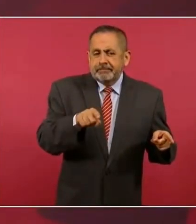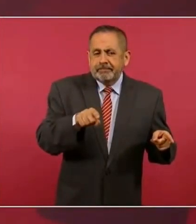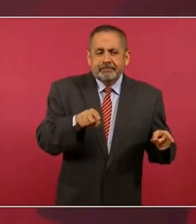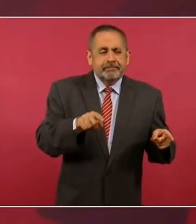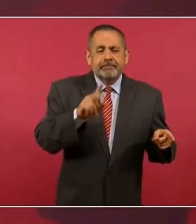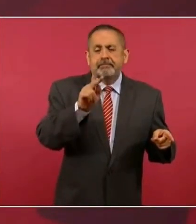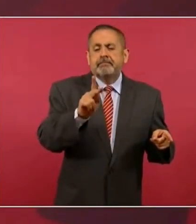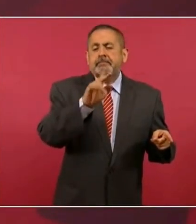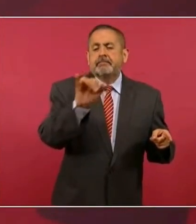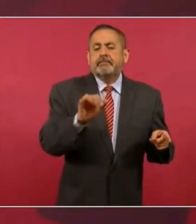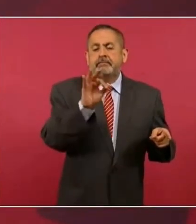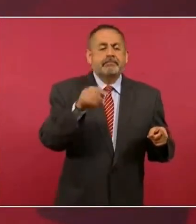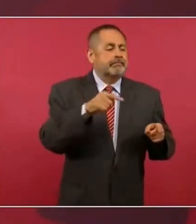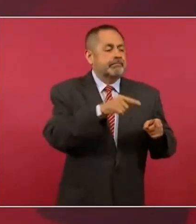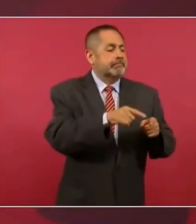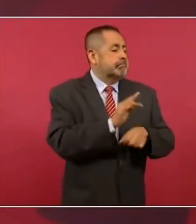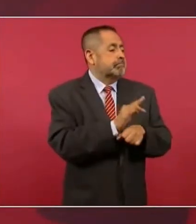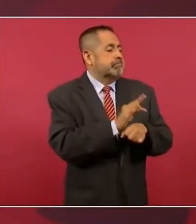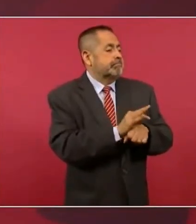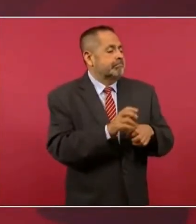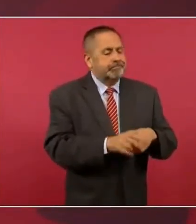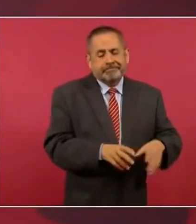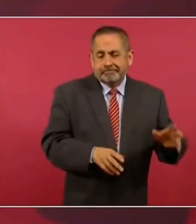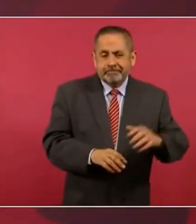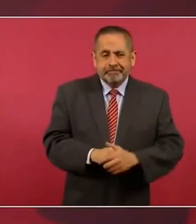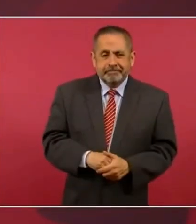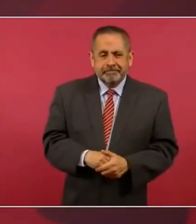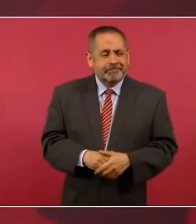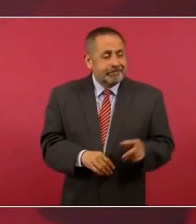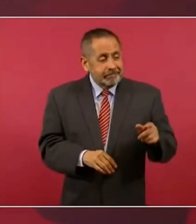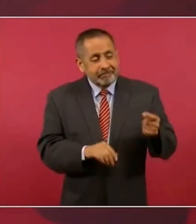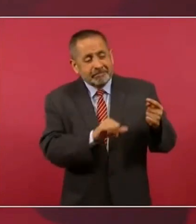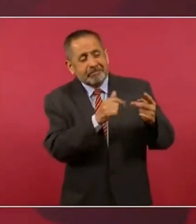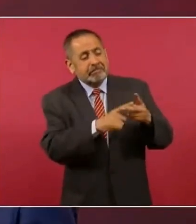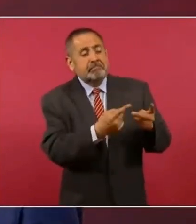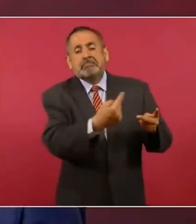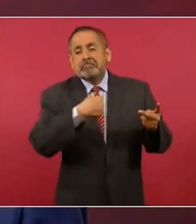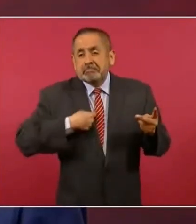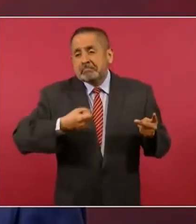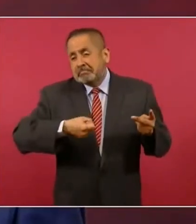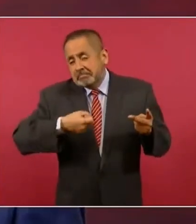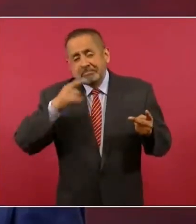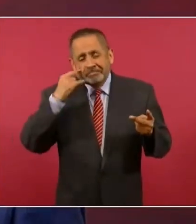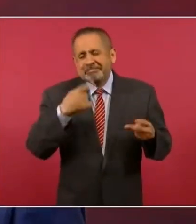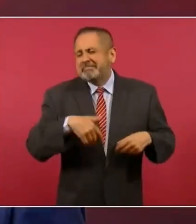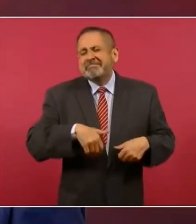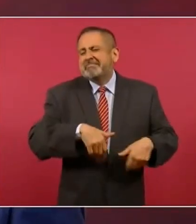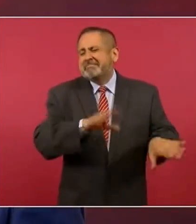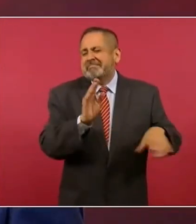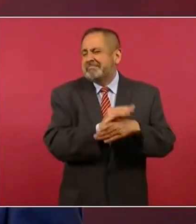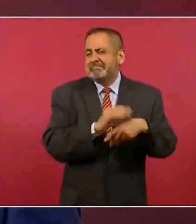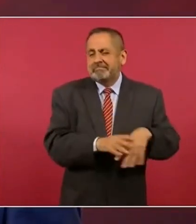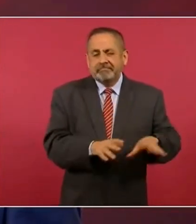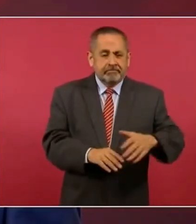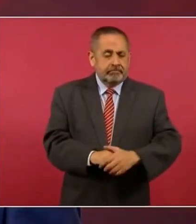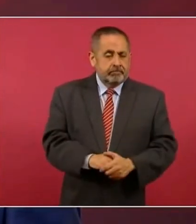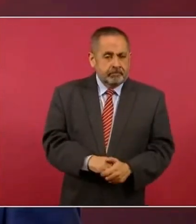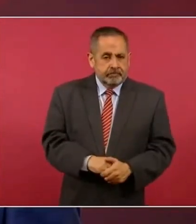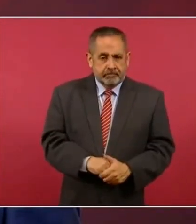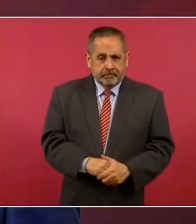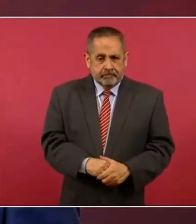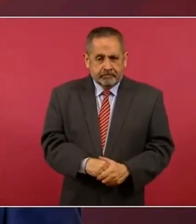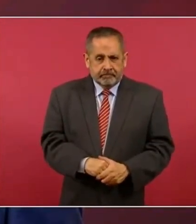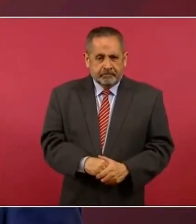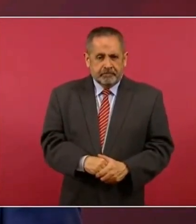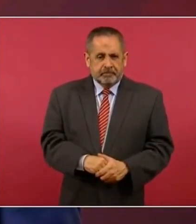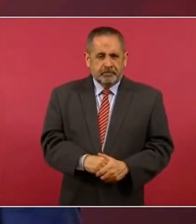Judicial. Lo demás es lo de menos, ¿no? Es como el que